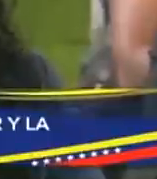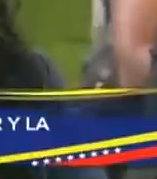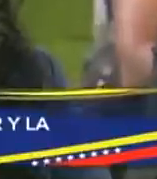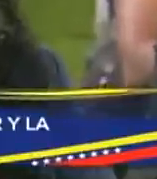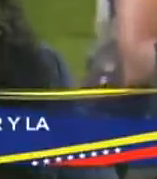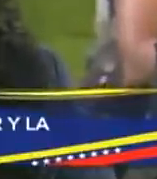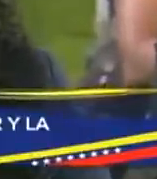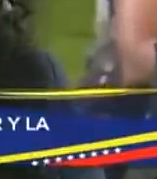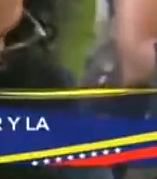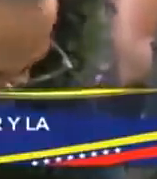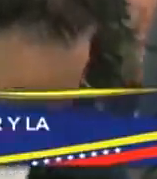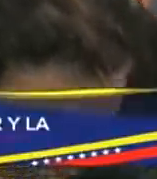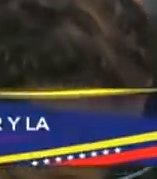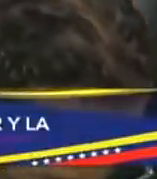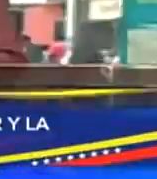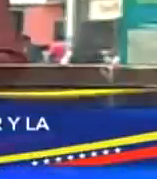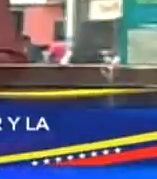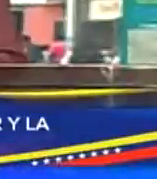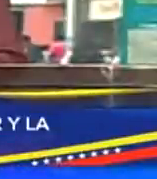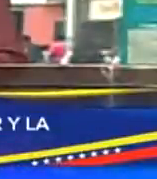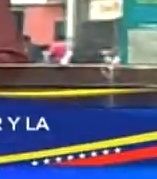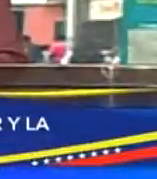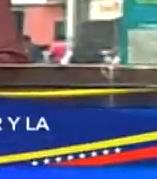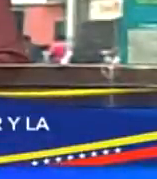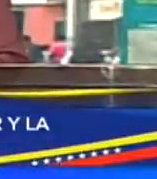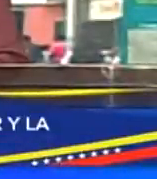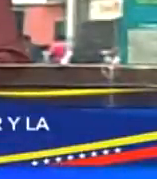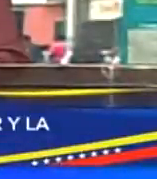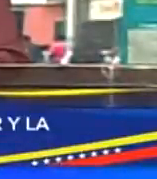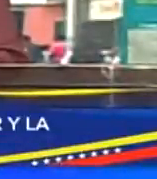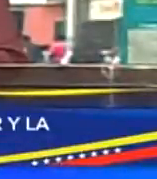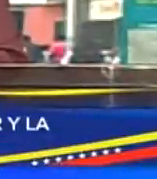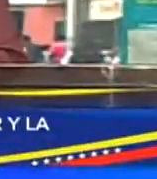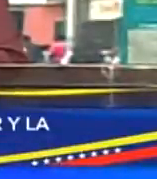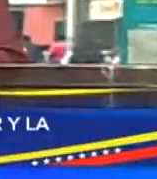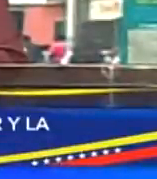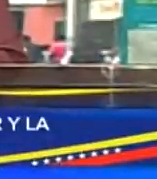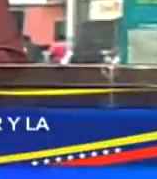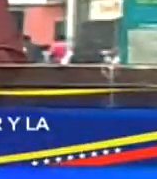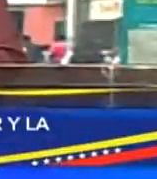Diva, como prioridad. Parto humanizado.